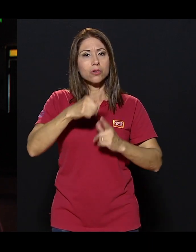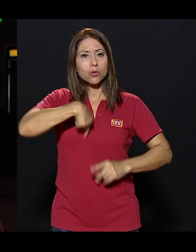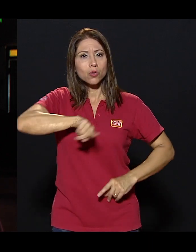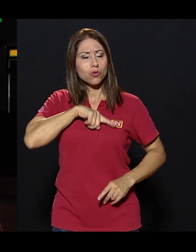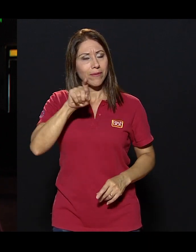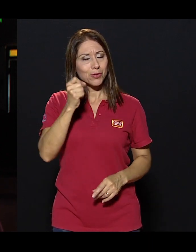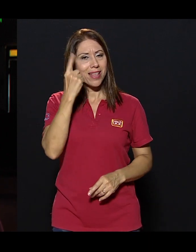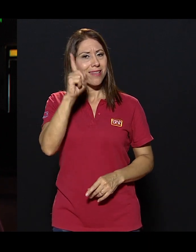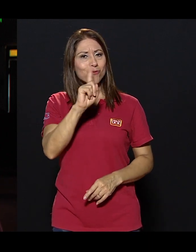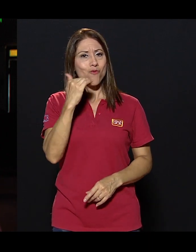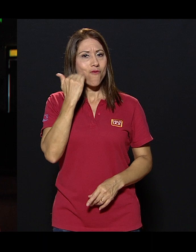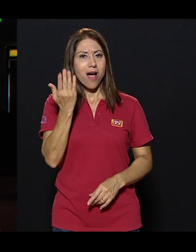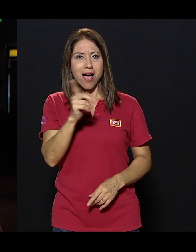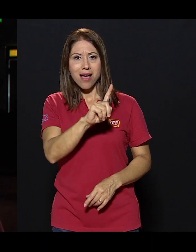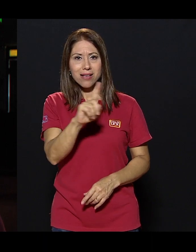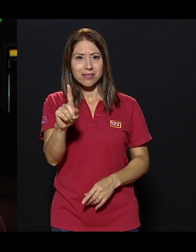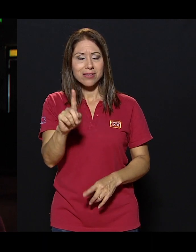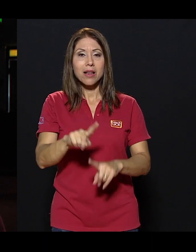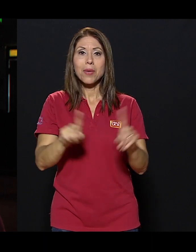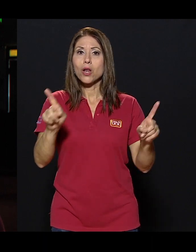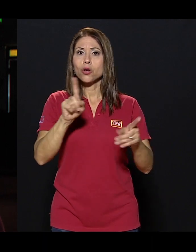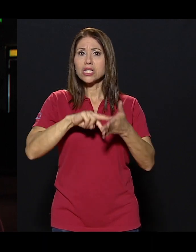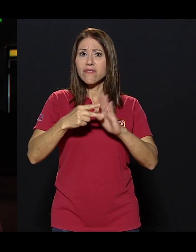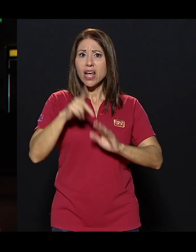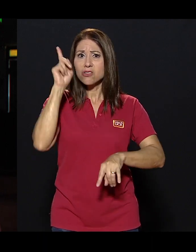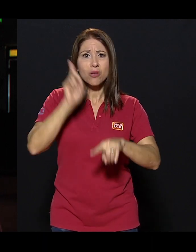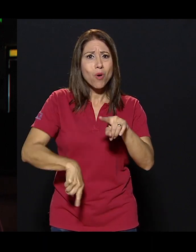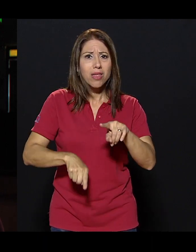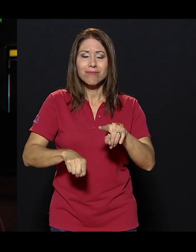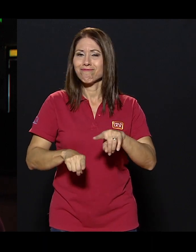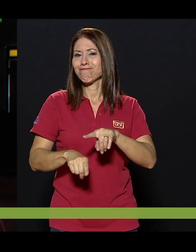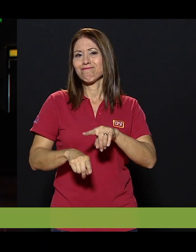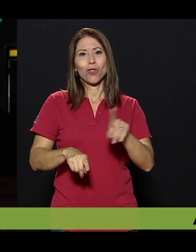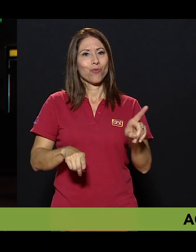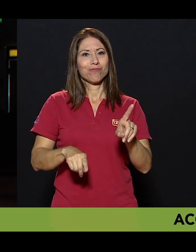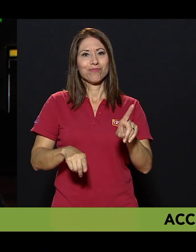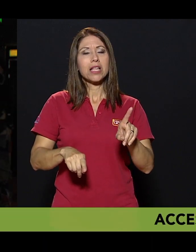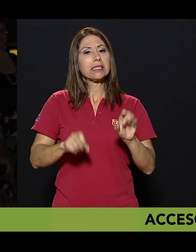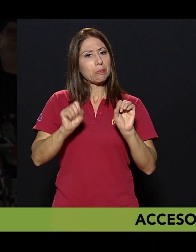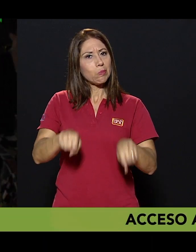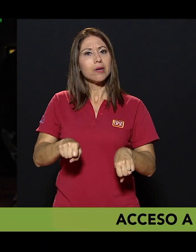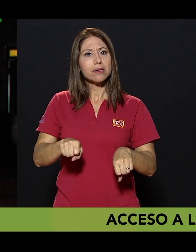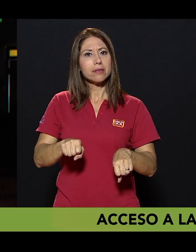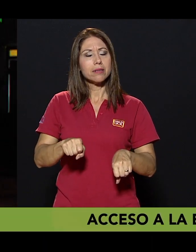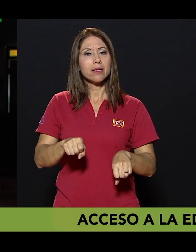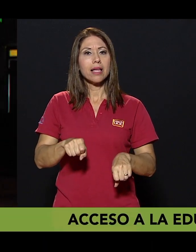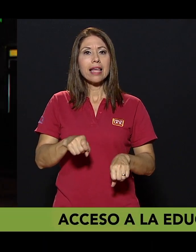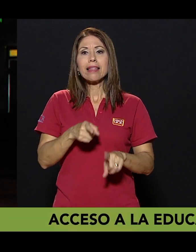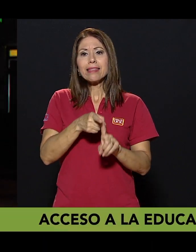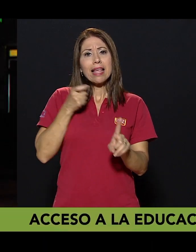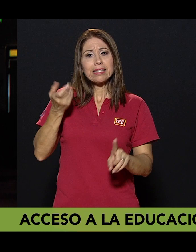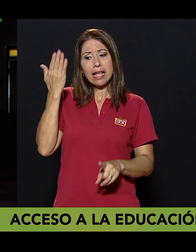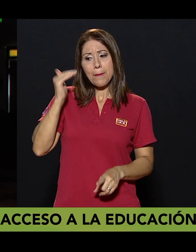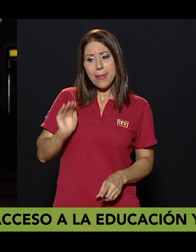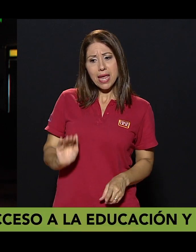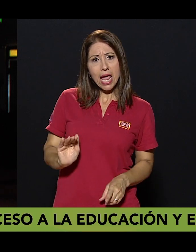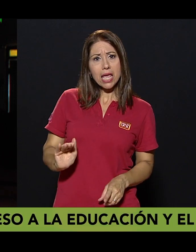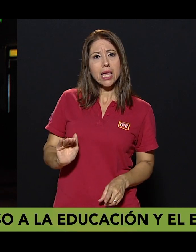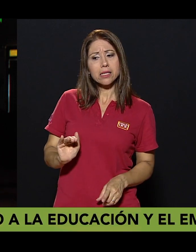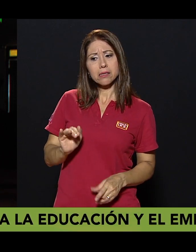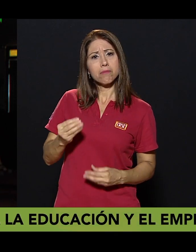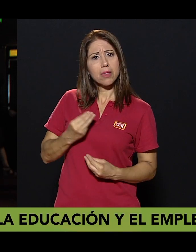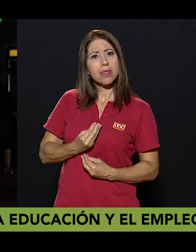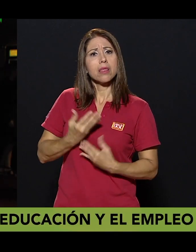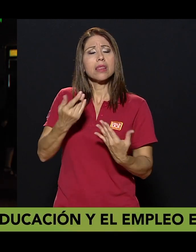estar claras de que no va a ser fácil, pero no es que no se puede. Es un tema de poder decir desde pequeñas, yo